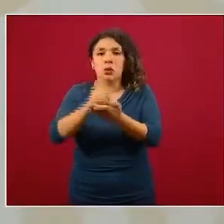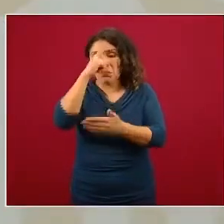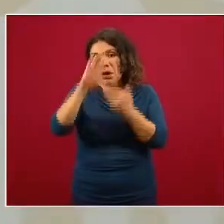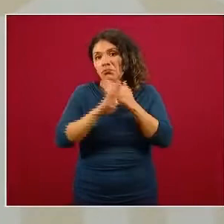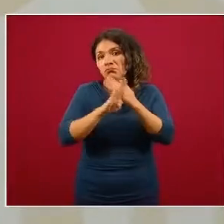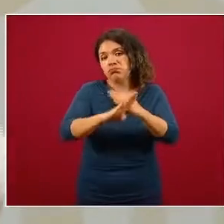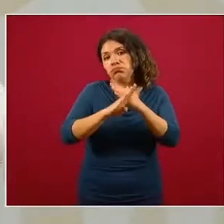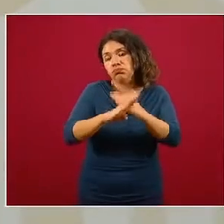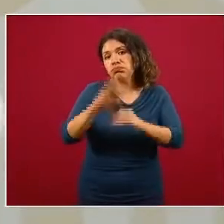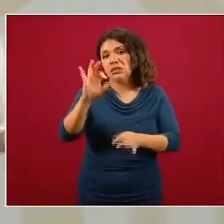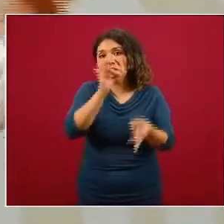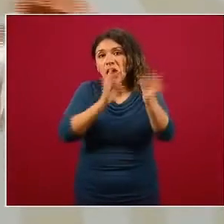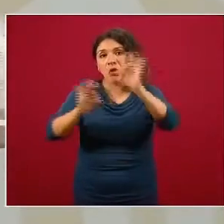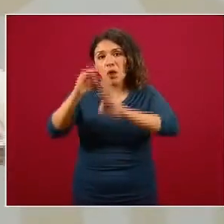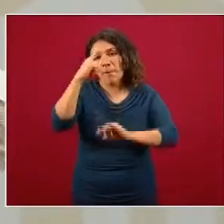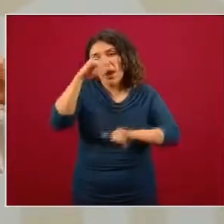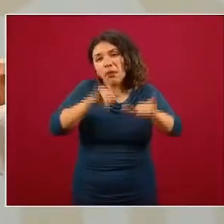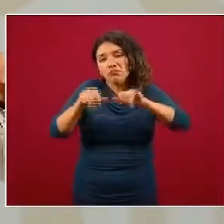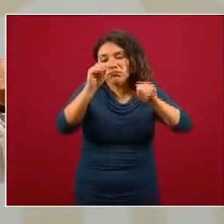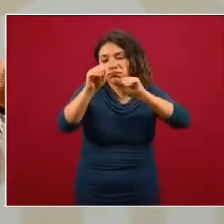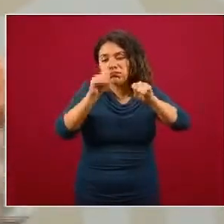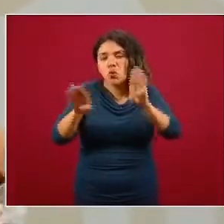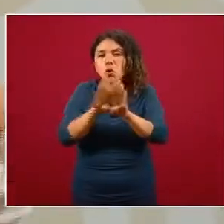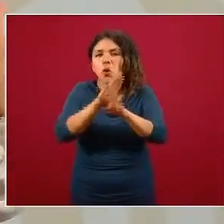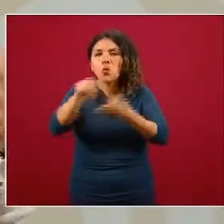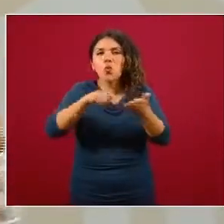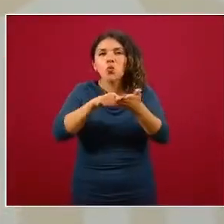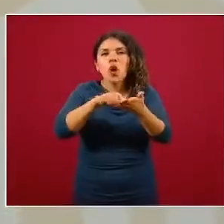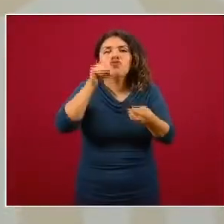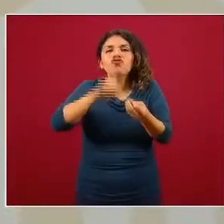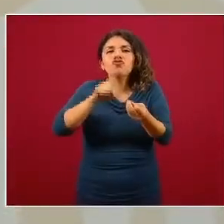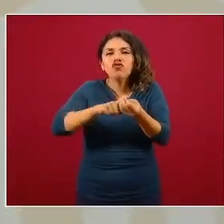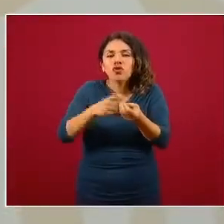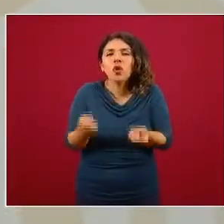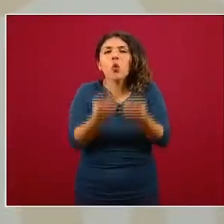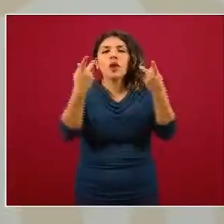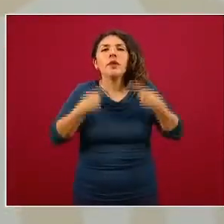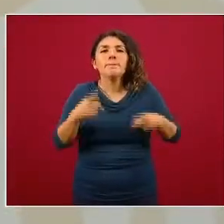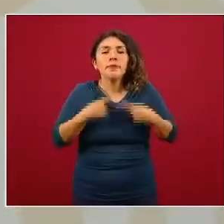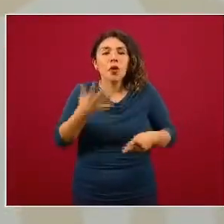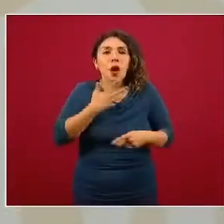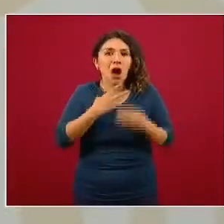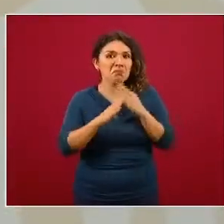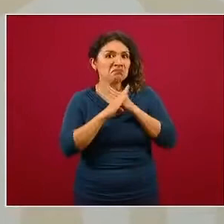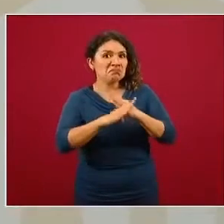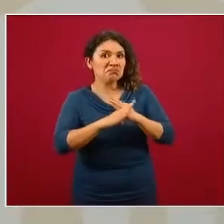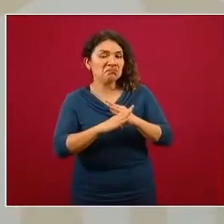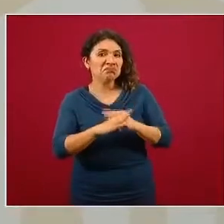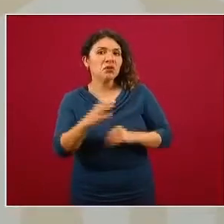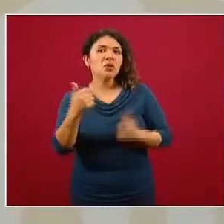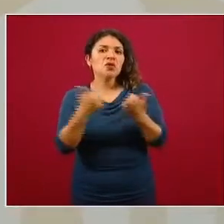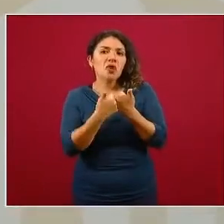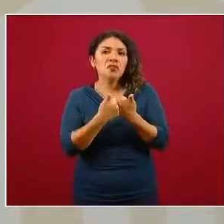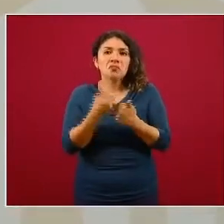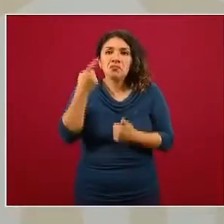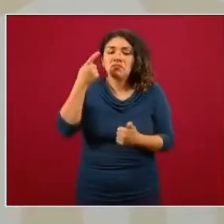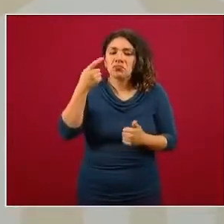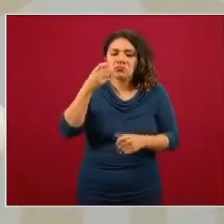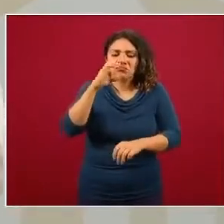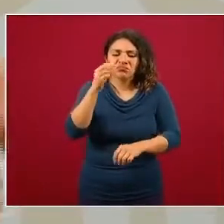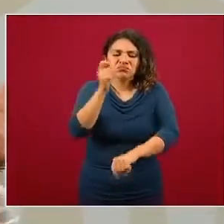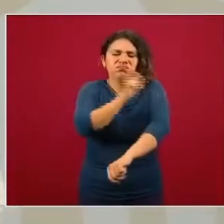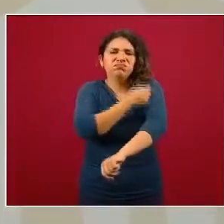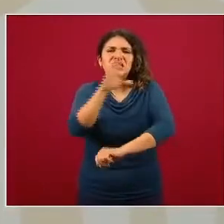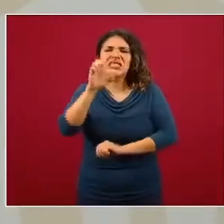inmunidad celular para mapear territorialmente la proporción de personas que son inmunes, ya sea por indicadores